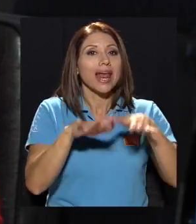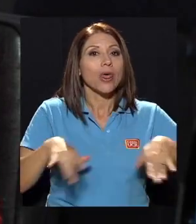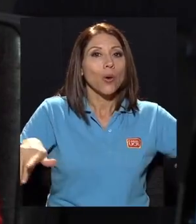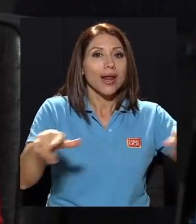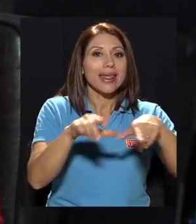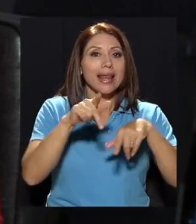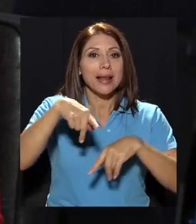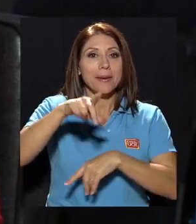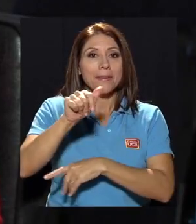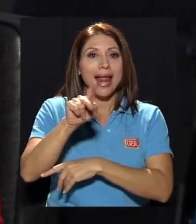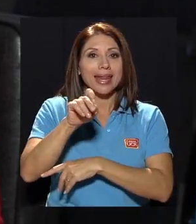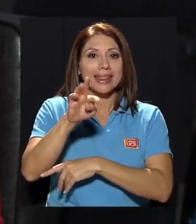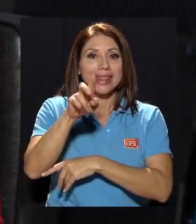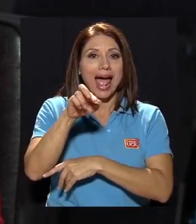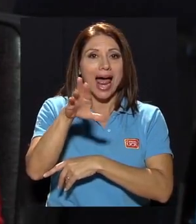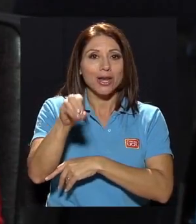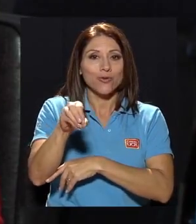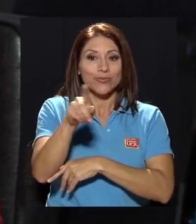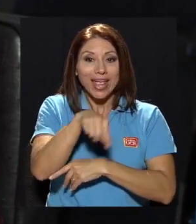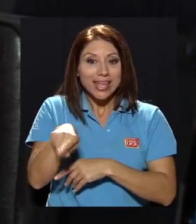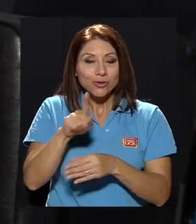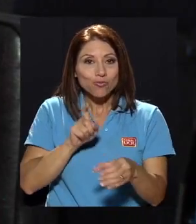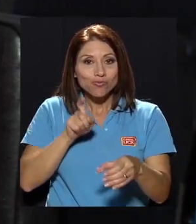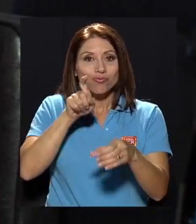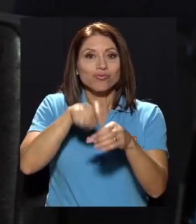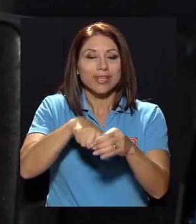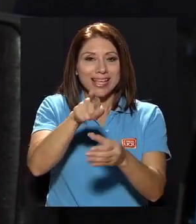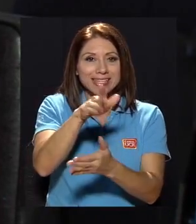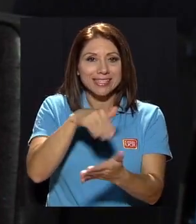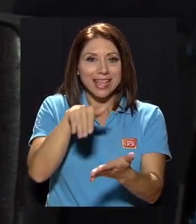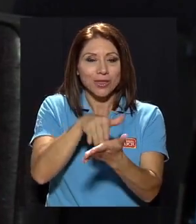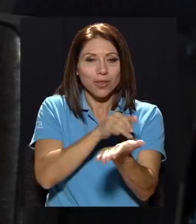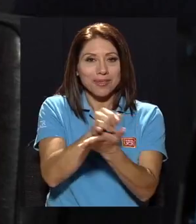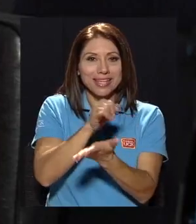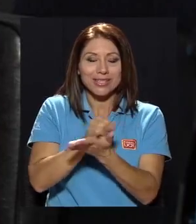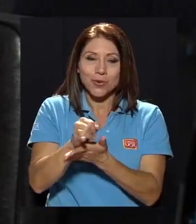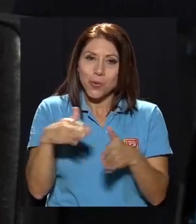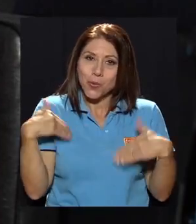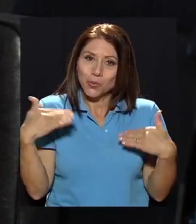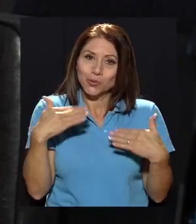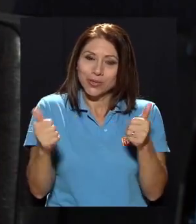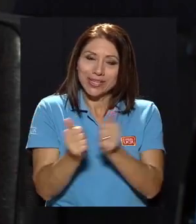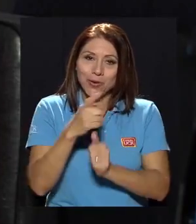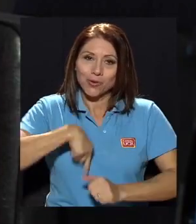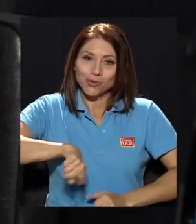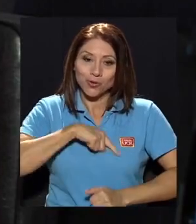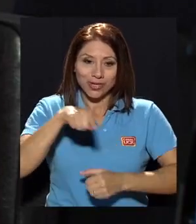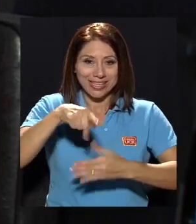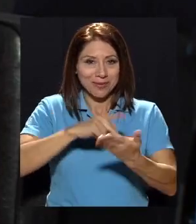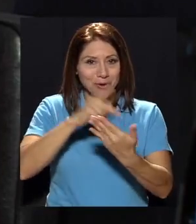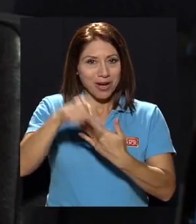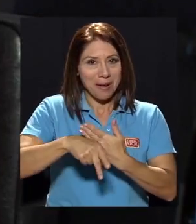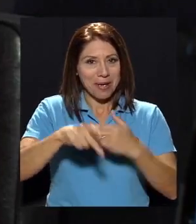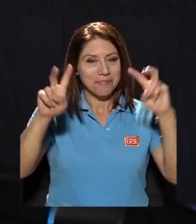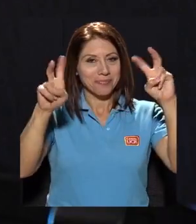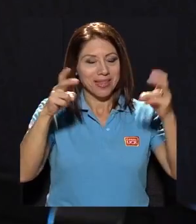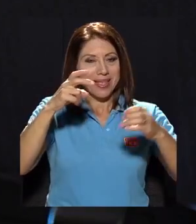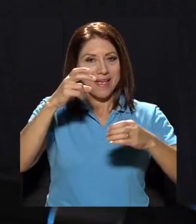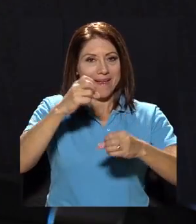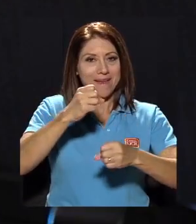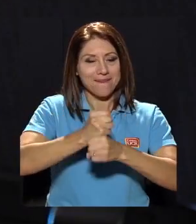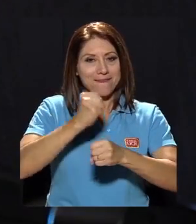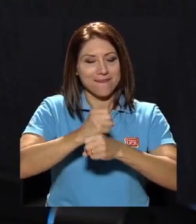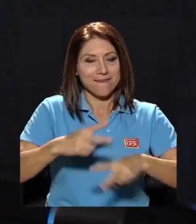entidad pertenece a este centro de investigación. Un gusto que esté con nosotros en este programa de Vida y Obra de Científicos y